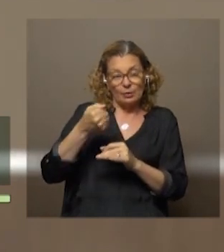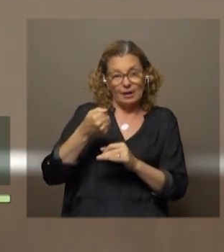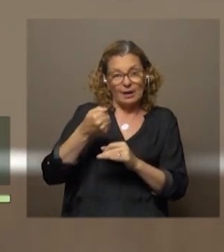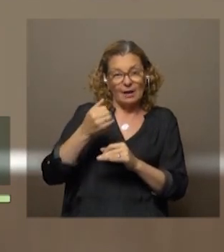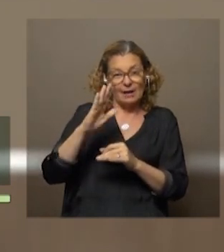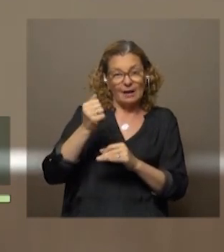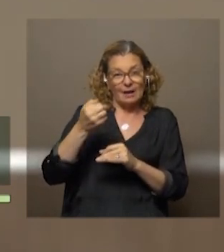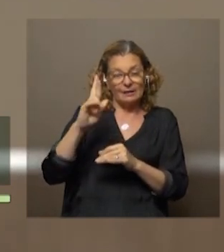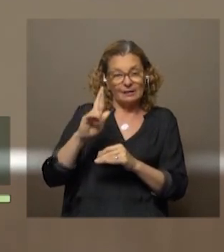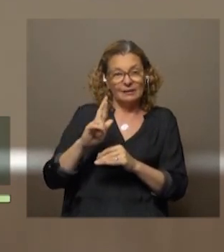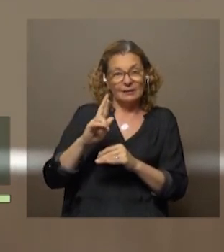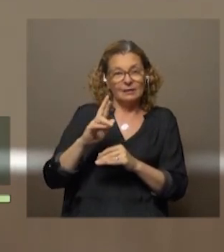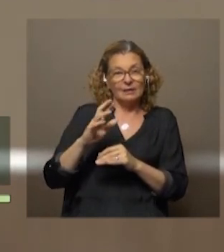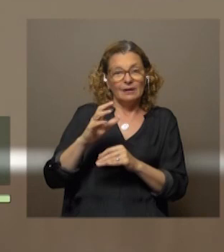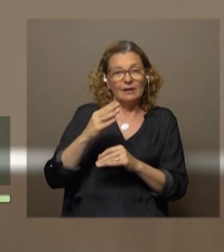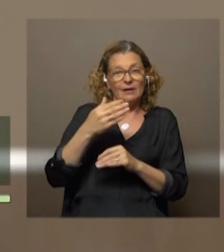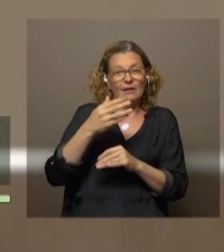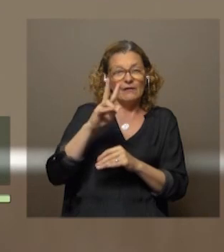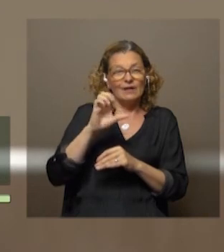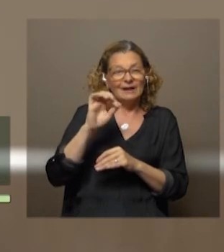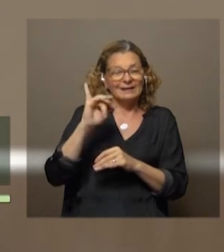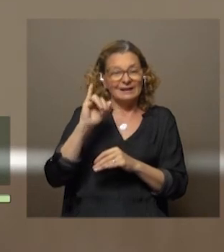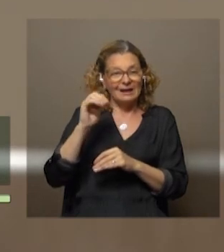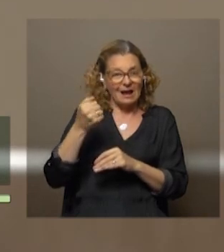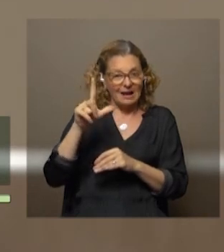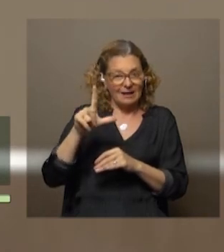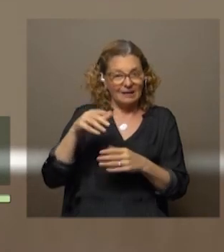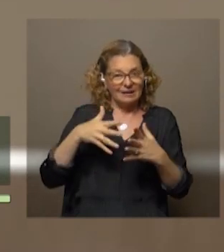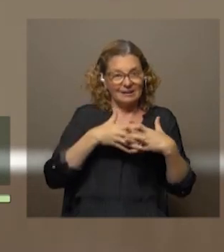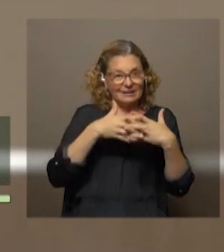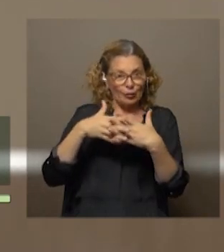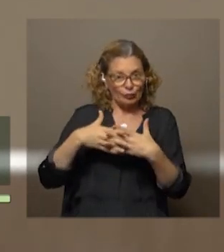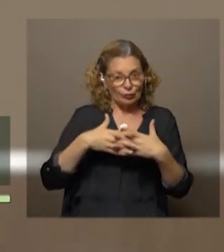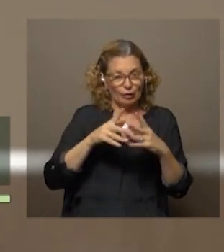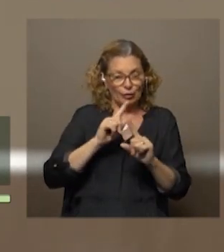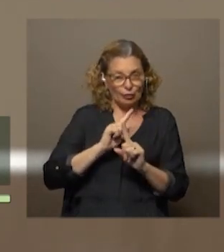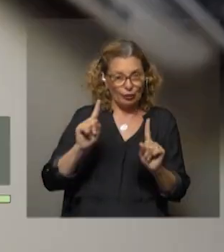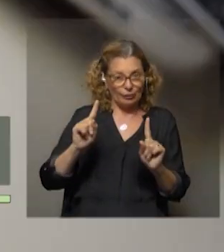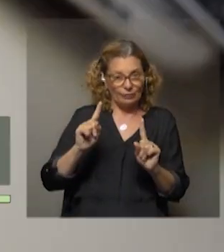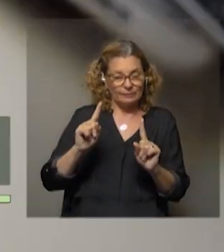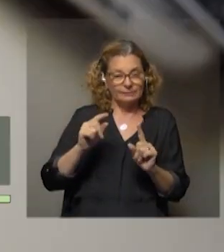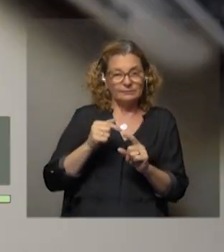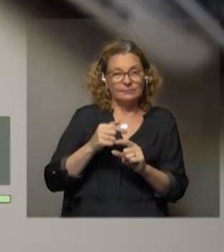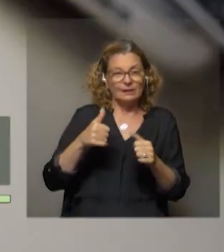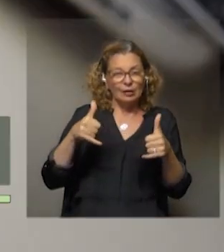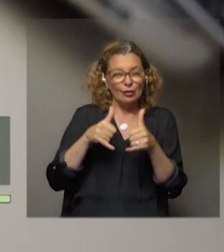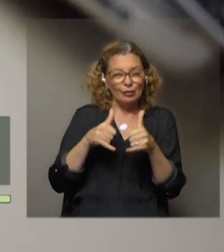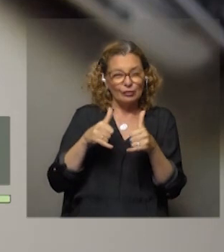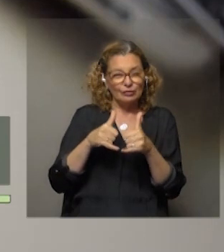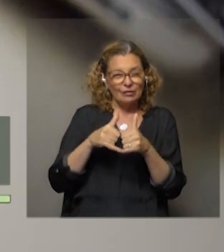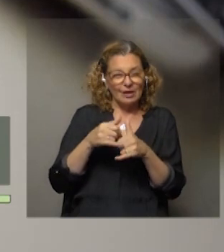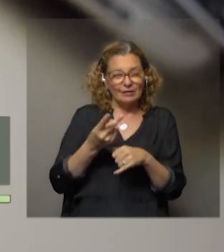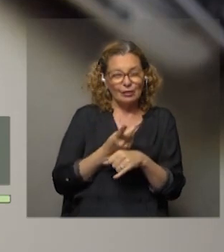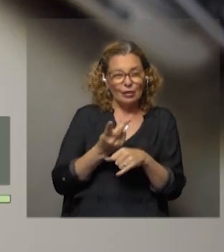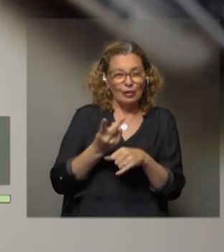verte que les caes en Estados Unidos con relación a este hecho en los chats entre